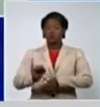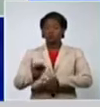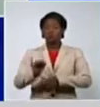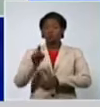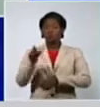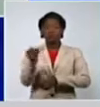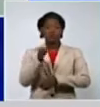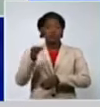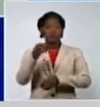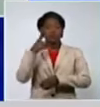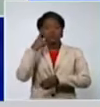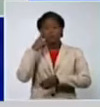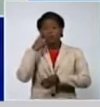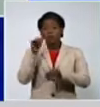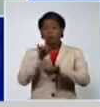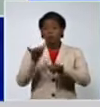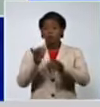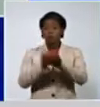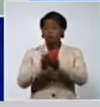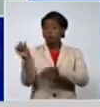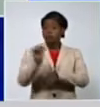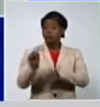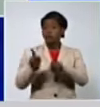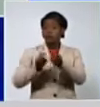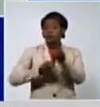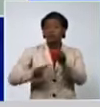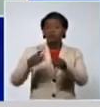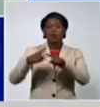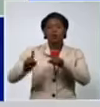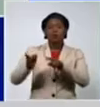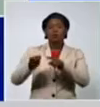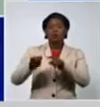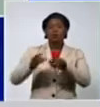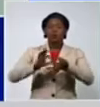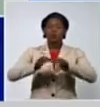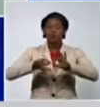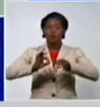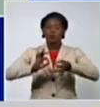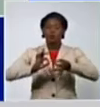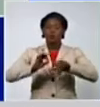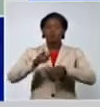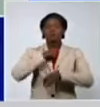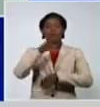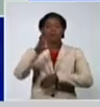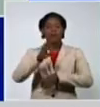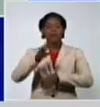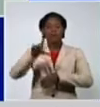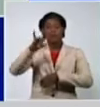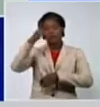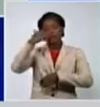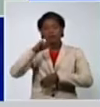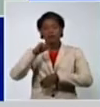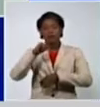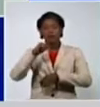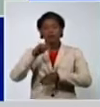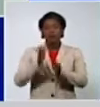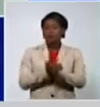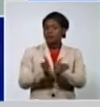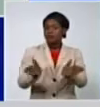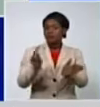la provincia de Mayabeque, después viene Guanabacoa, Cerro, La Lisa, San Miguel del